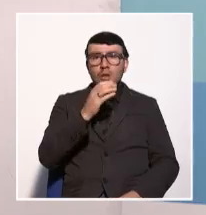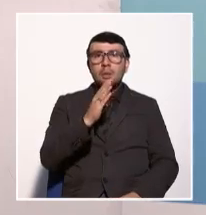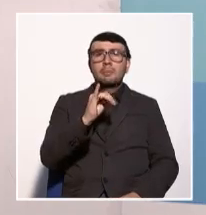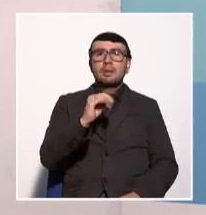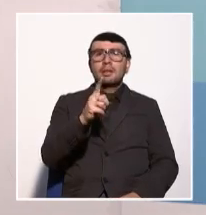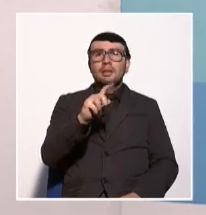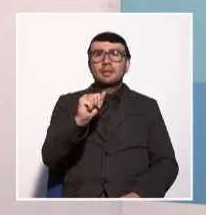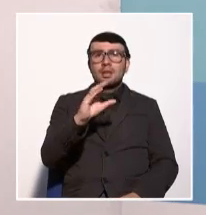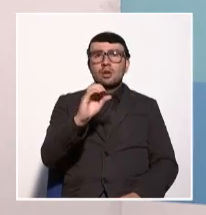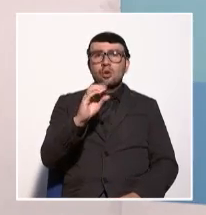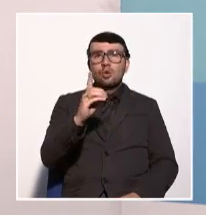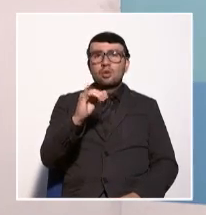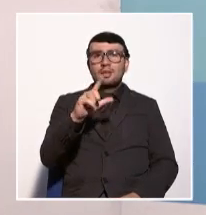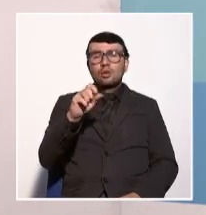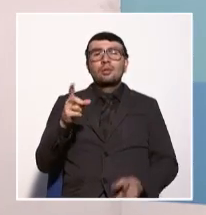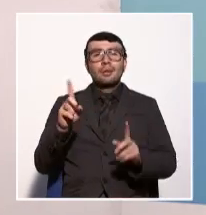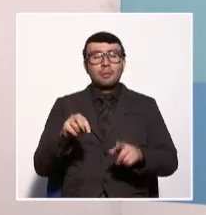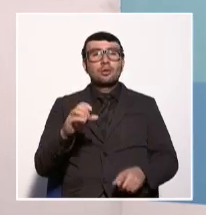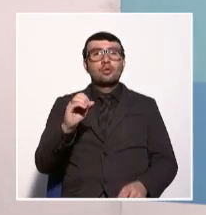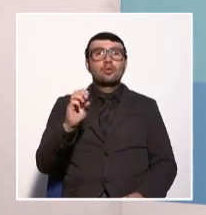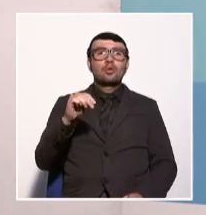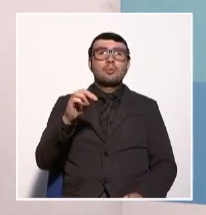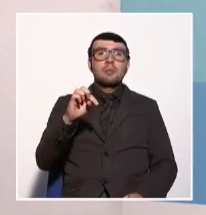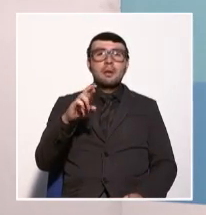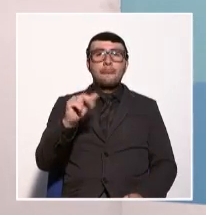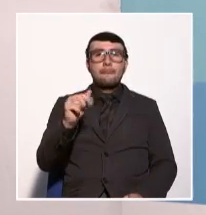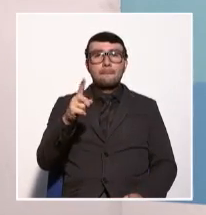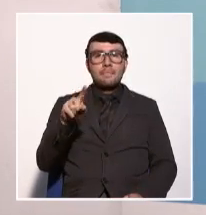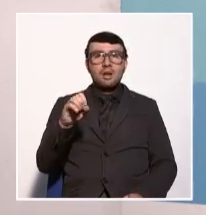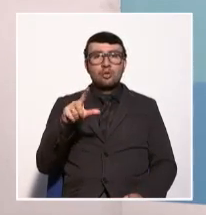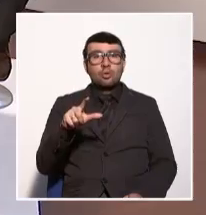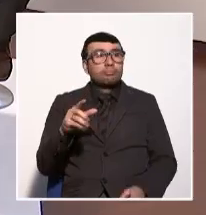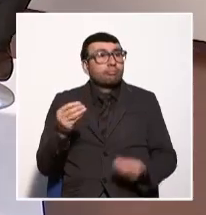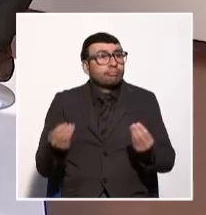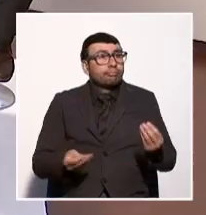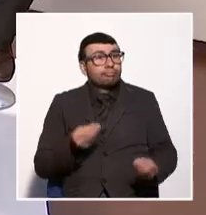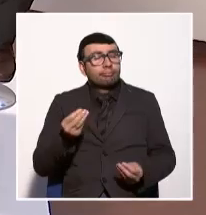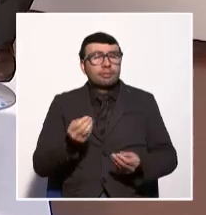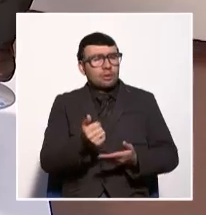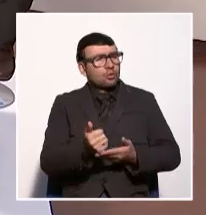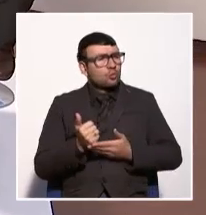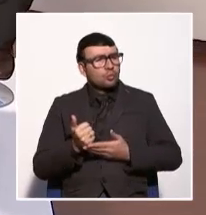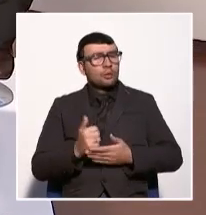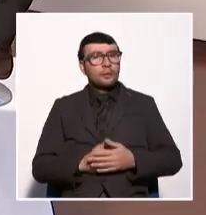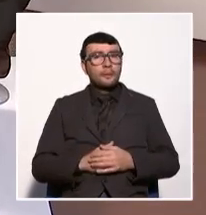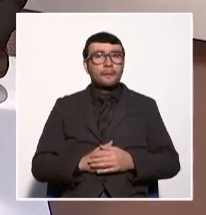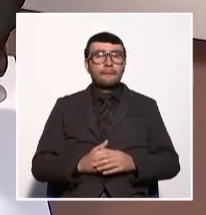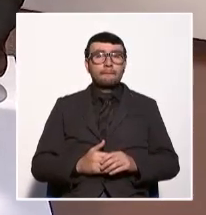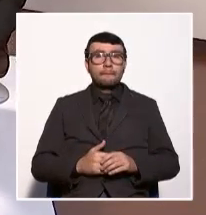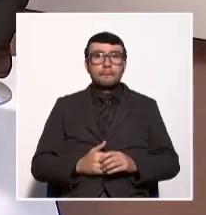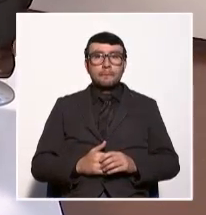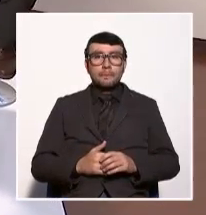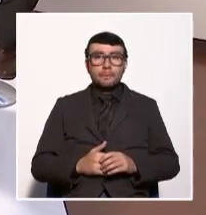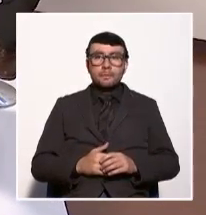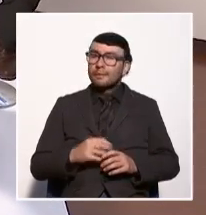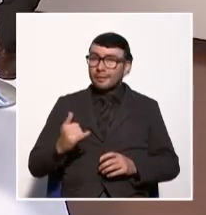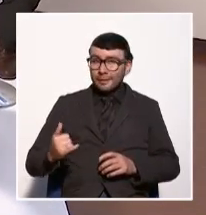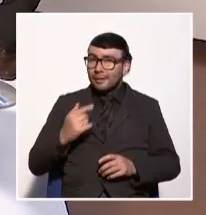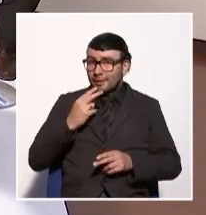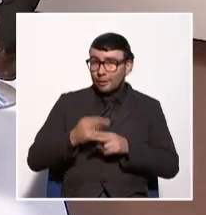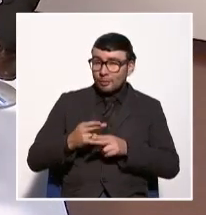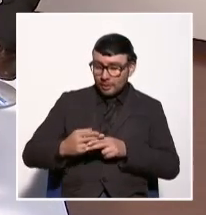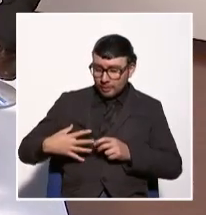omeprazol agradezco mucho su ayuda al base mit bueno es lo que llamamos en el hipocondrio derecho